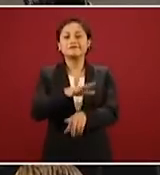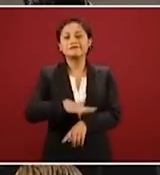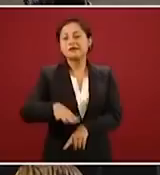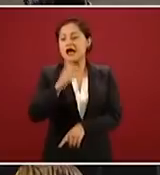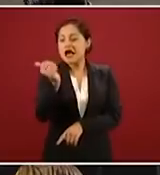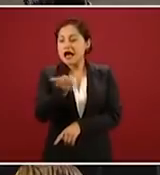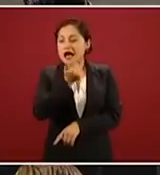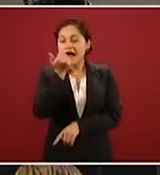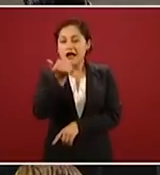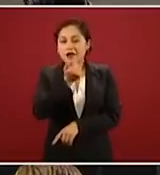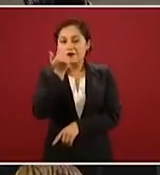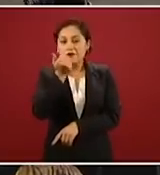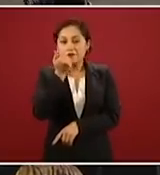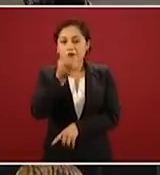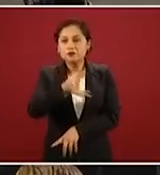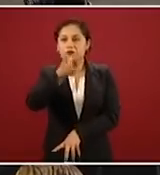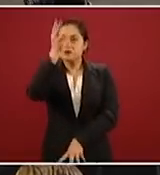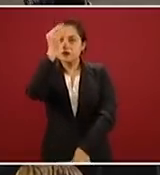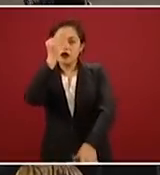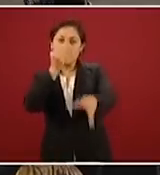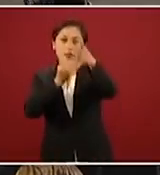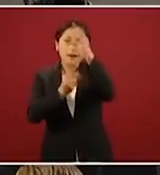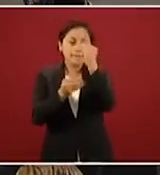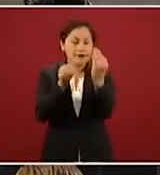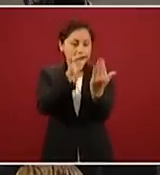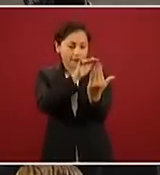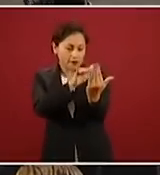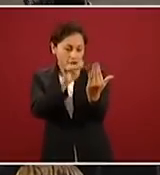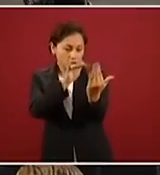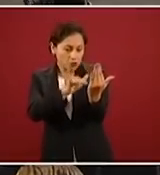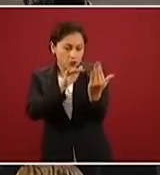adquiera la lectura, la escritura,